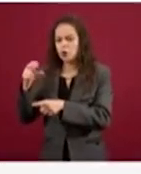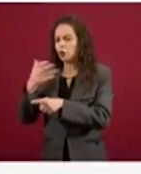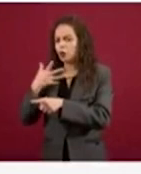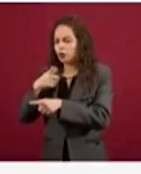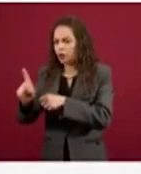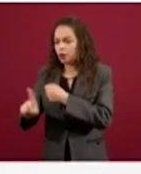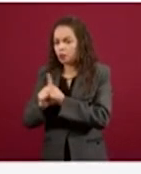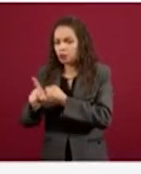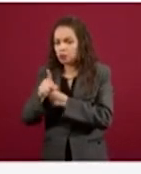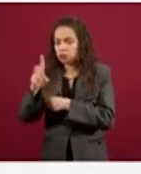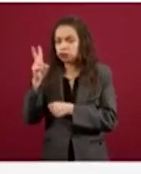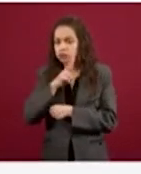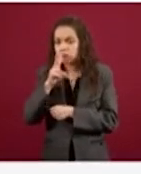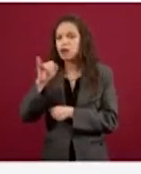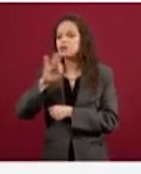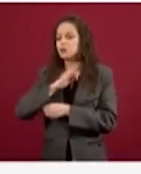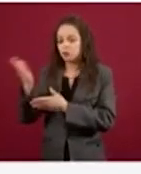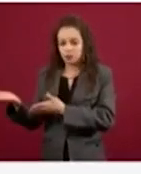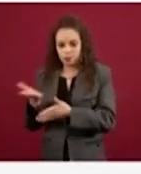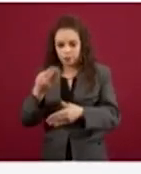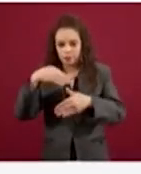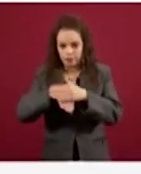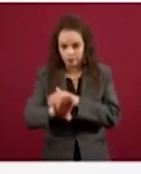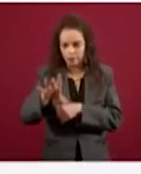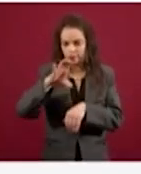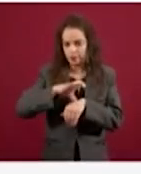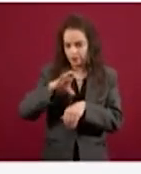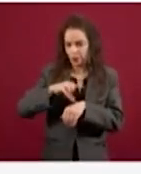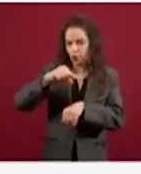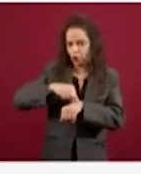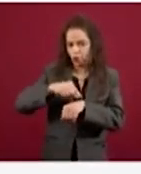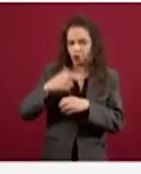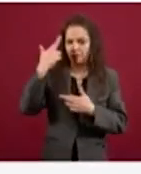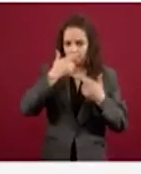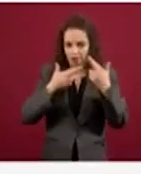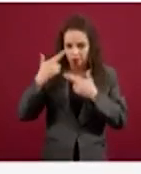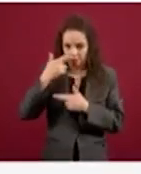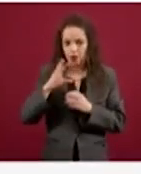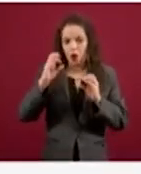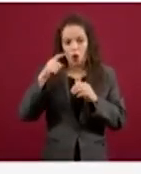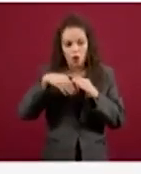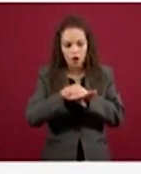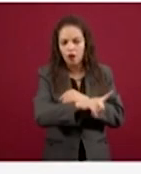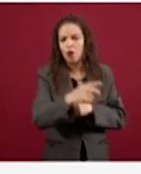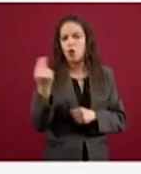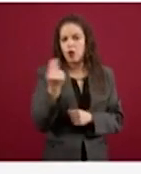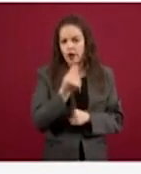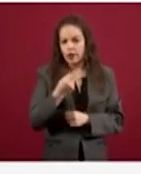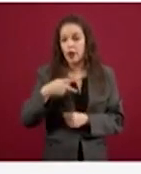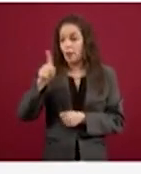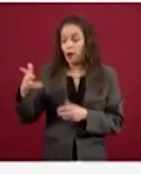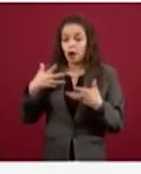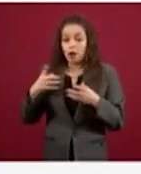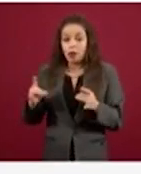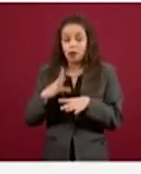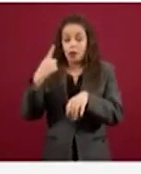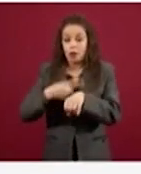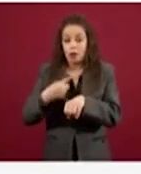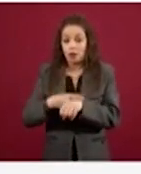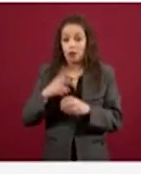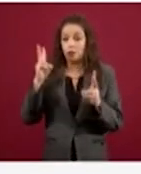respiratorio entre la consulta o si no entra al servicio de urgencias si trae un problema respiratorio se viene derecho